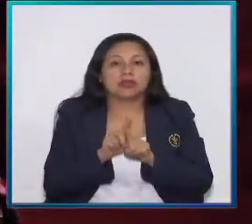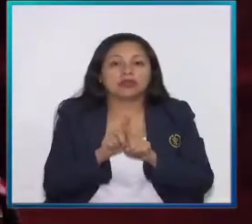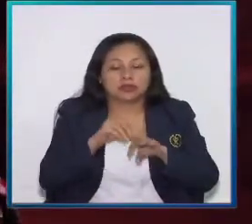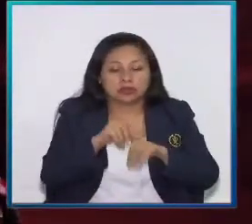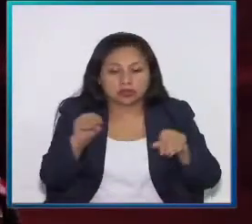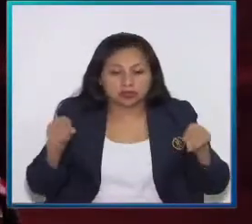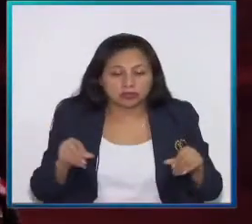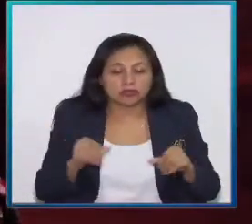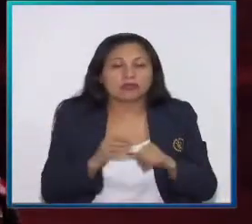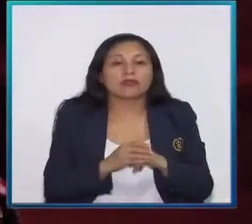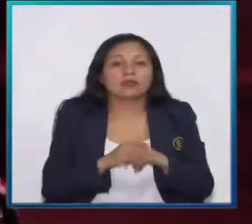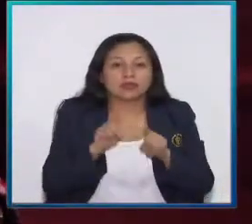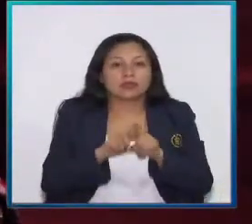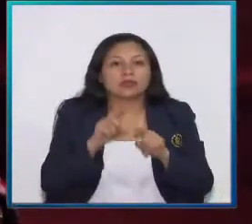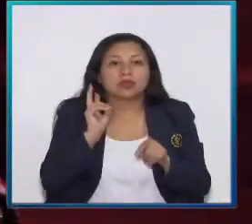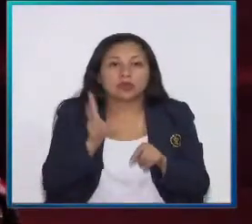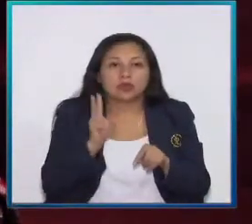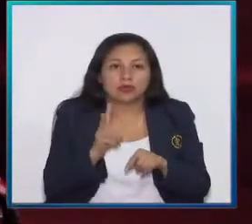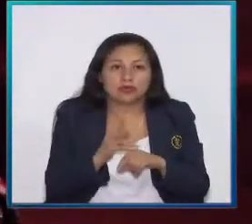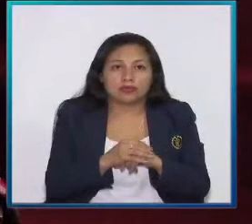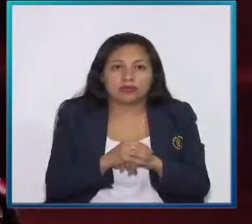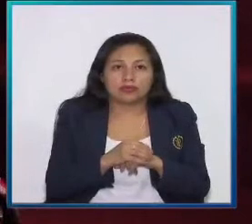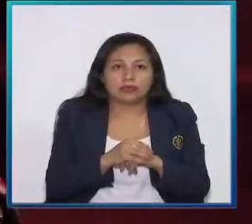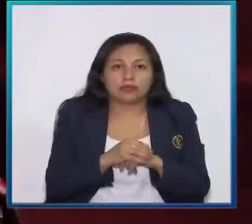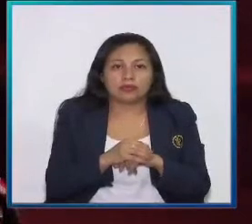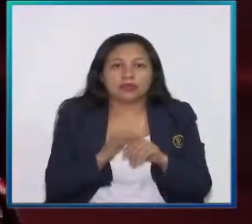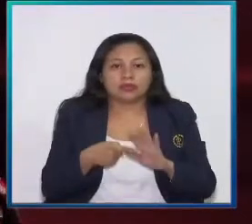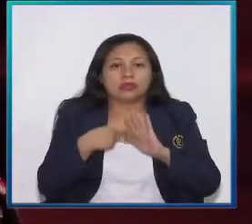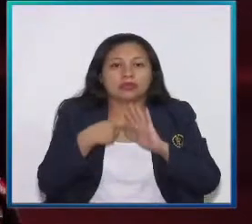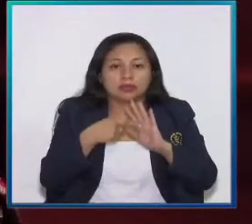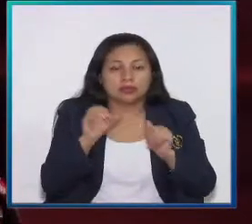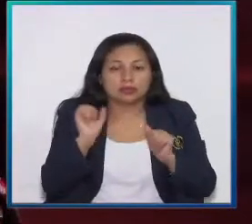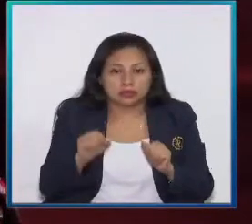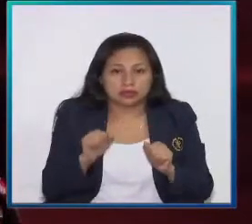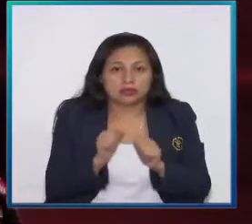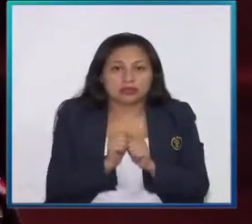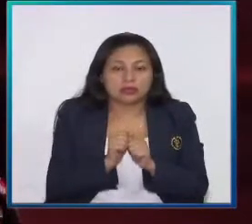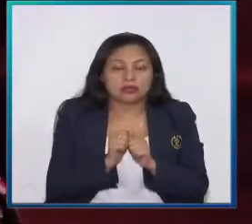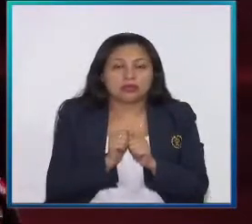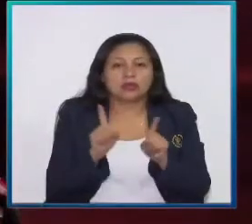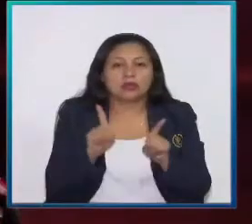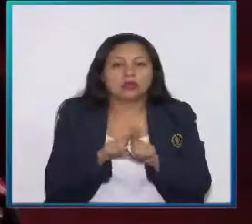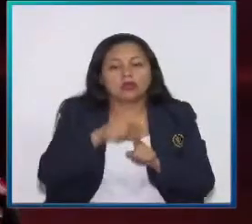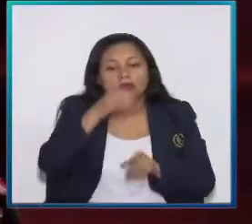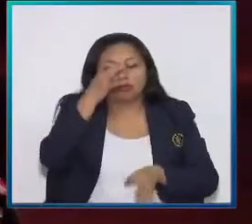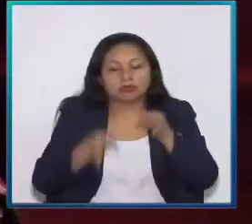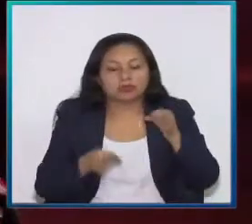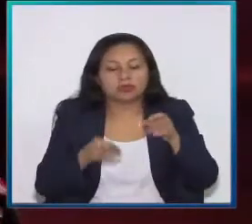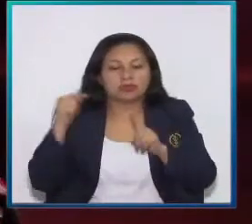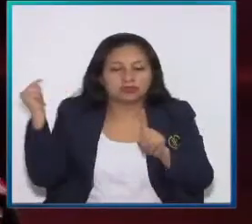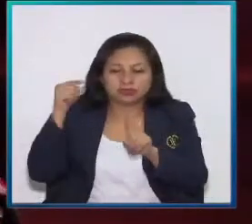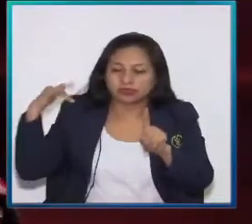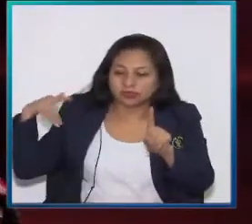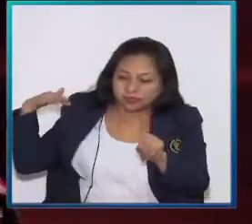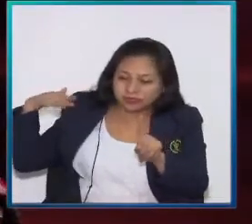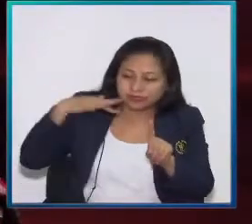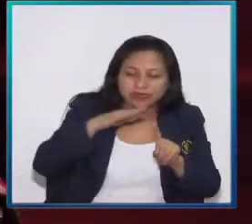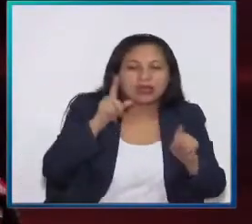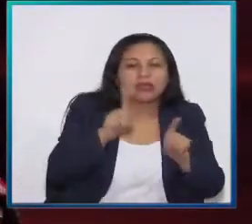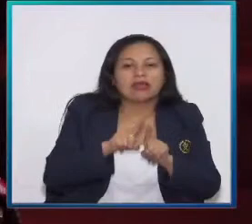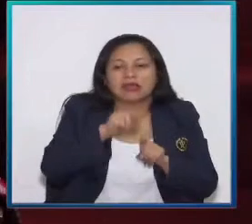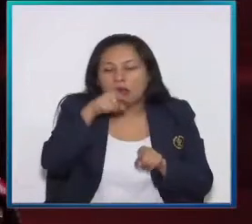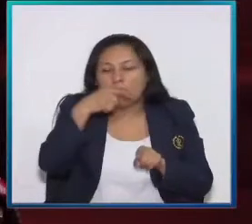territorios. Es por lo mismo en este momento que ellos han sido injustamente perseguidos,